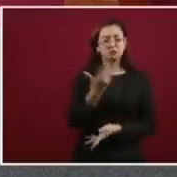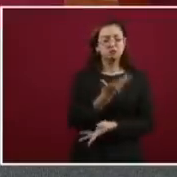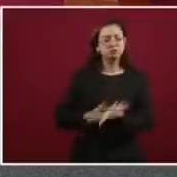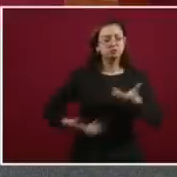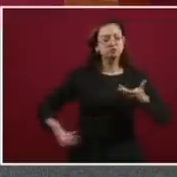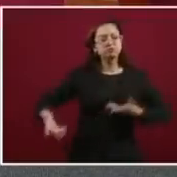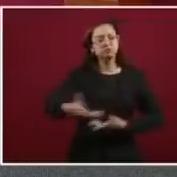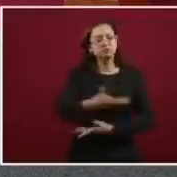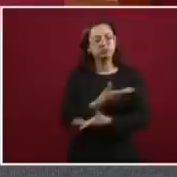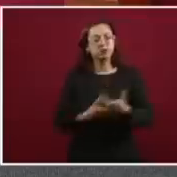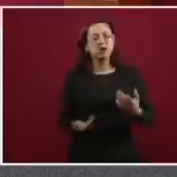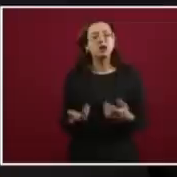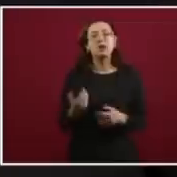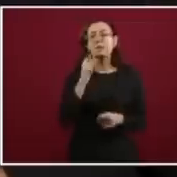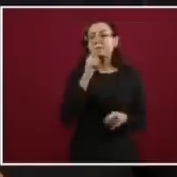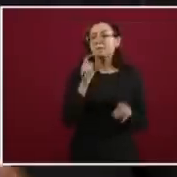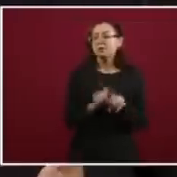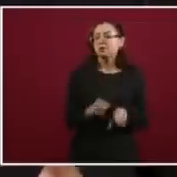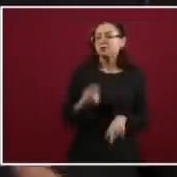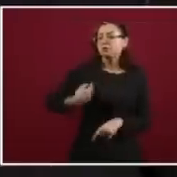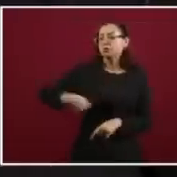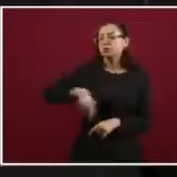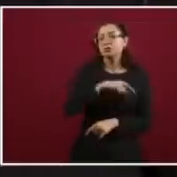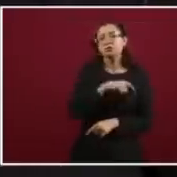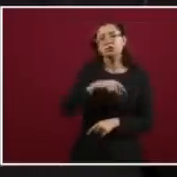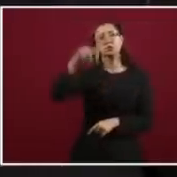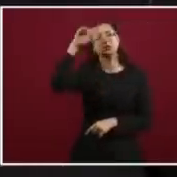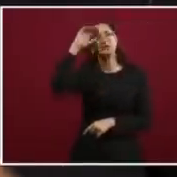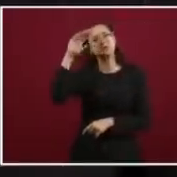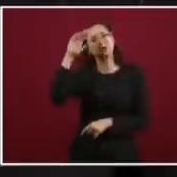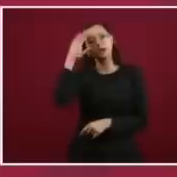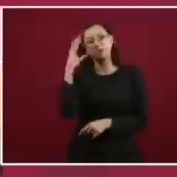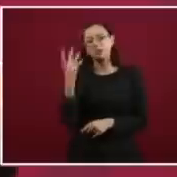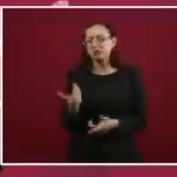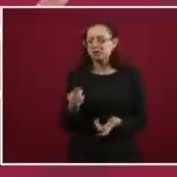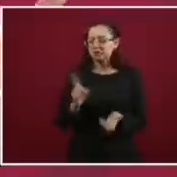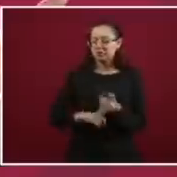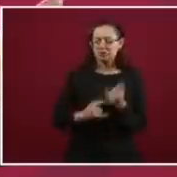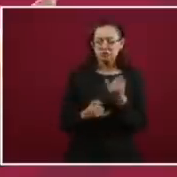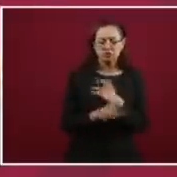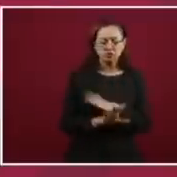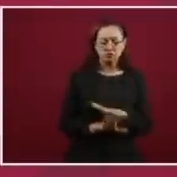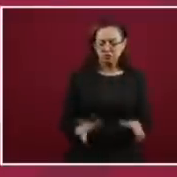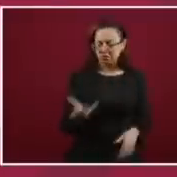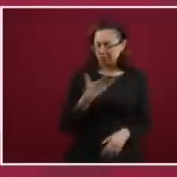nosotros contamos con información